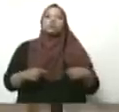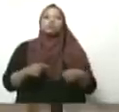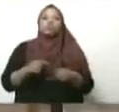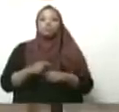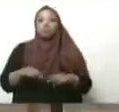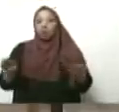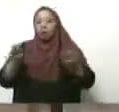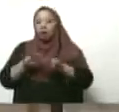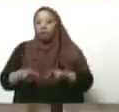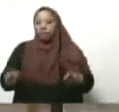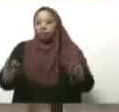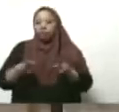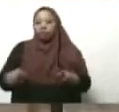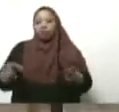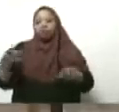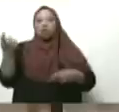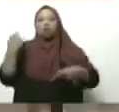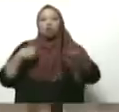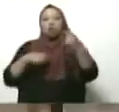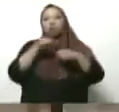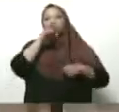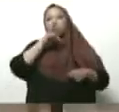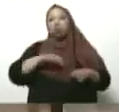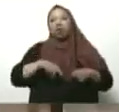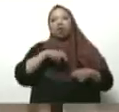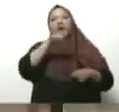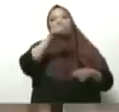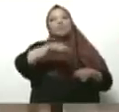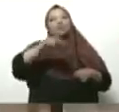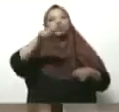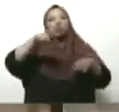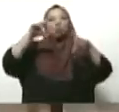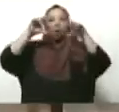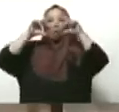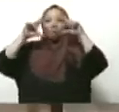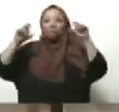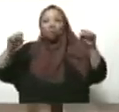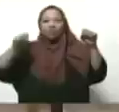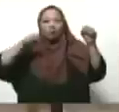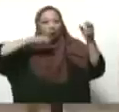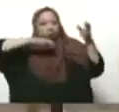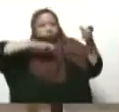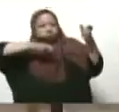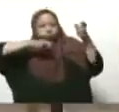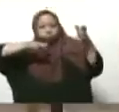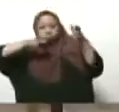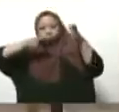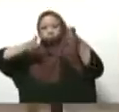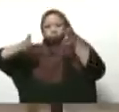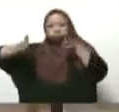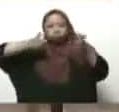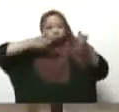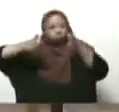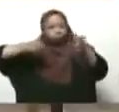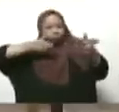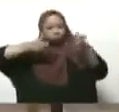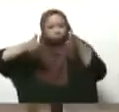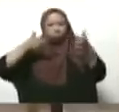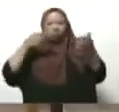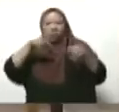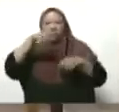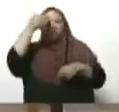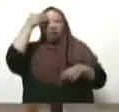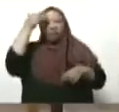grandes capos a sus sicarios que los digamos endiosan sus estilos de vida